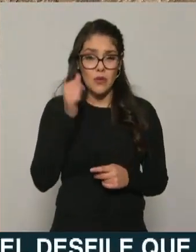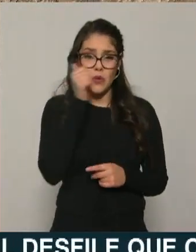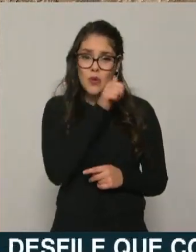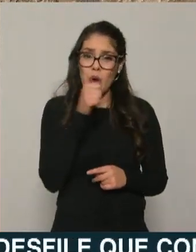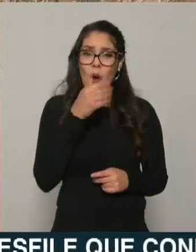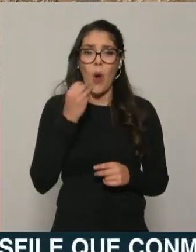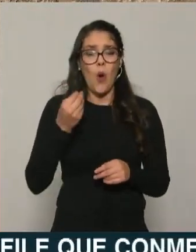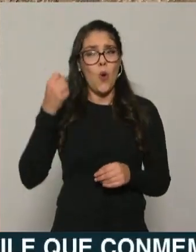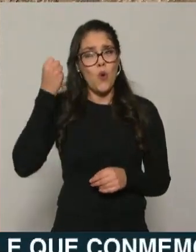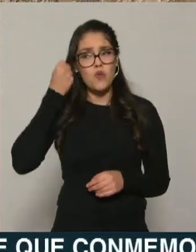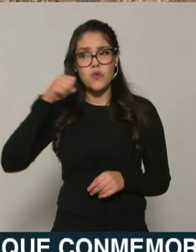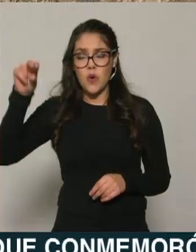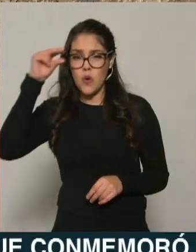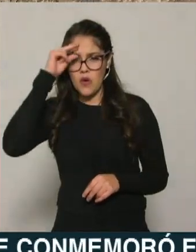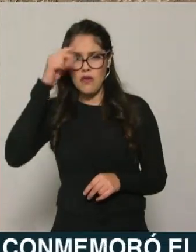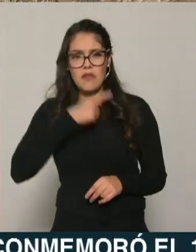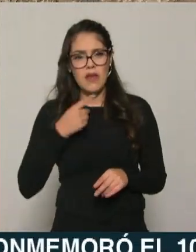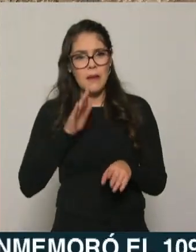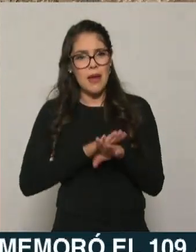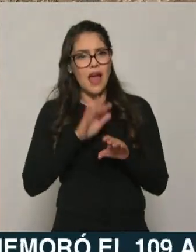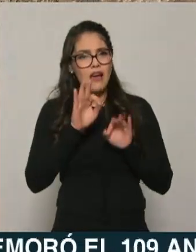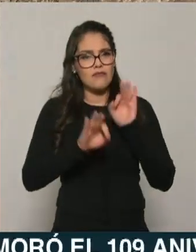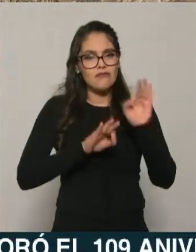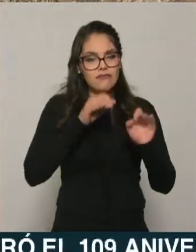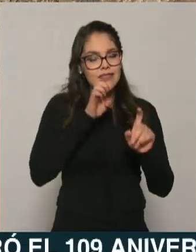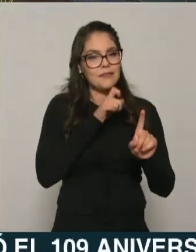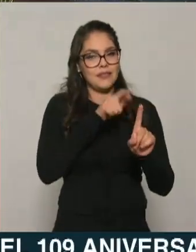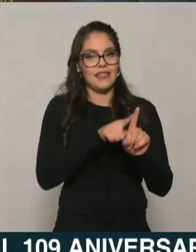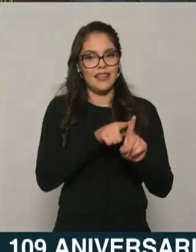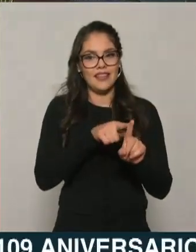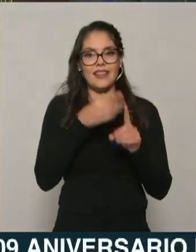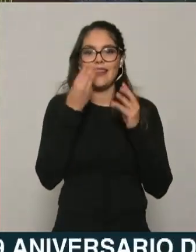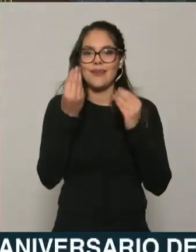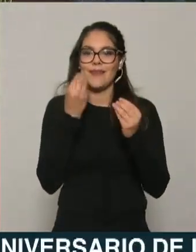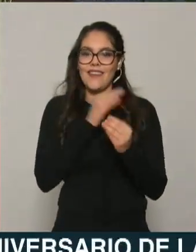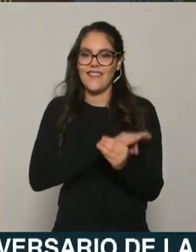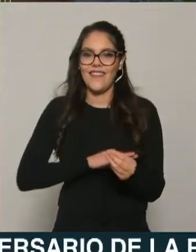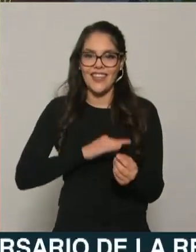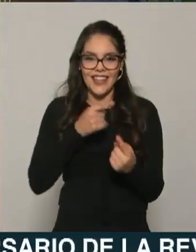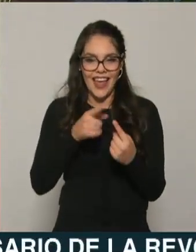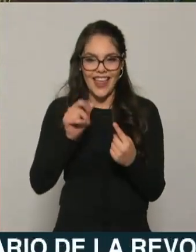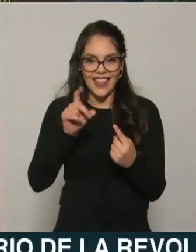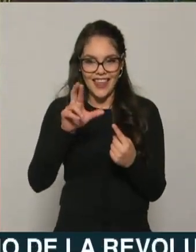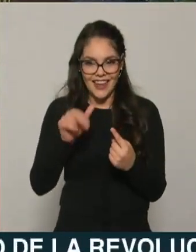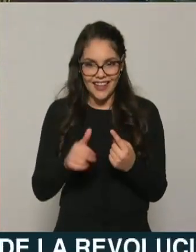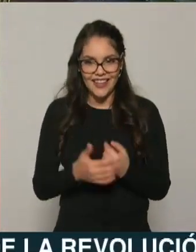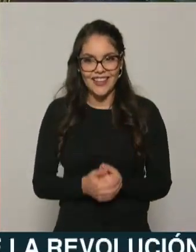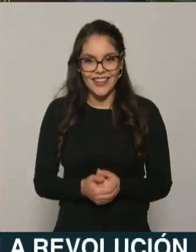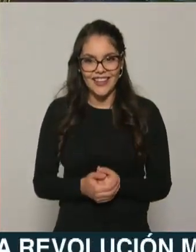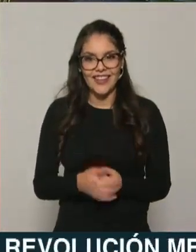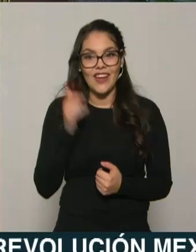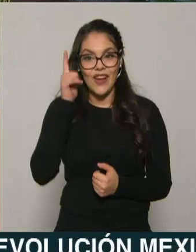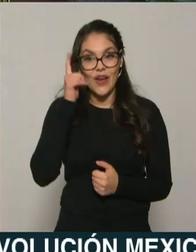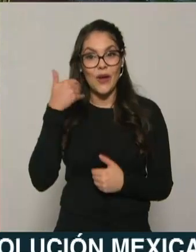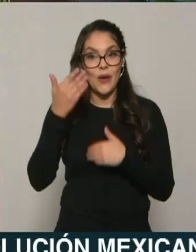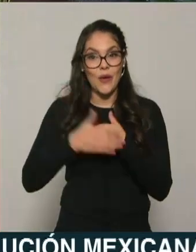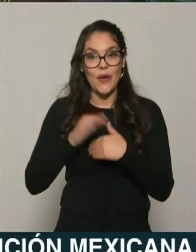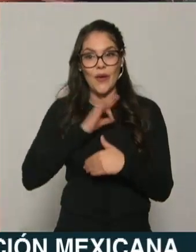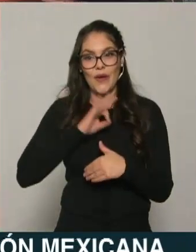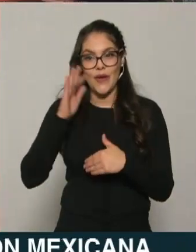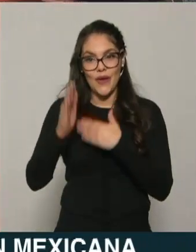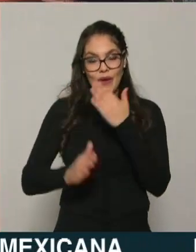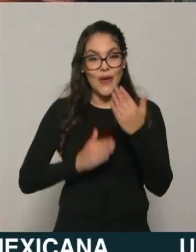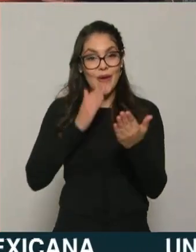de tener algún tratamiento pues especial. Adara, muchísimas felicidades. Esperemos que muy pronto puedas llegar a Marte. Nos mandas